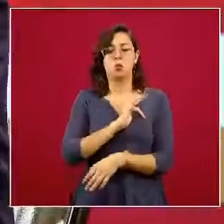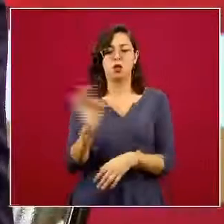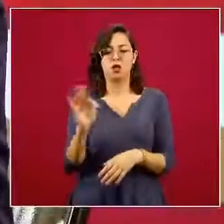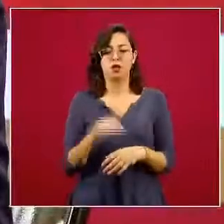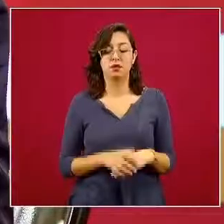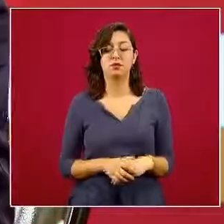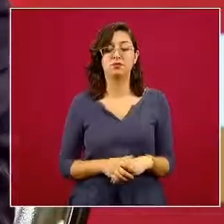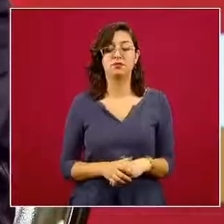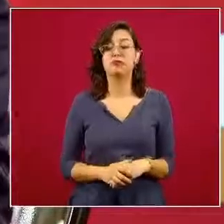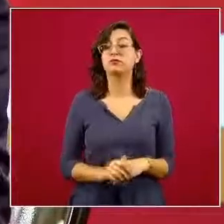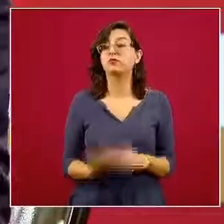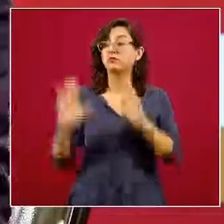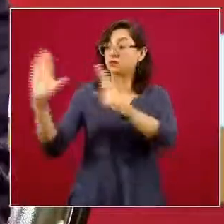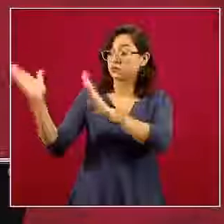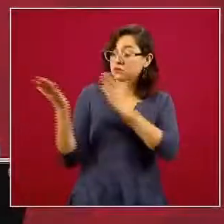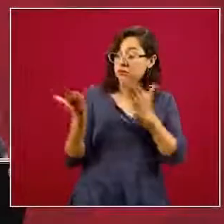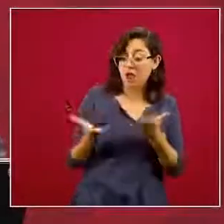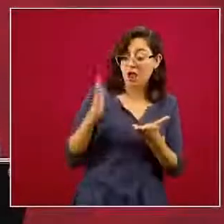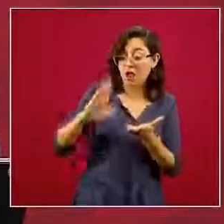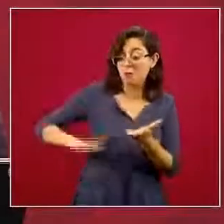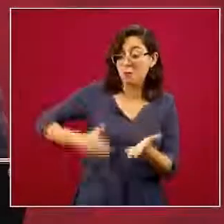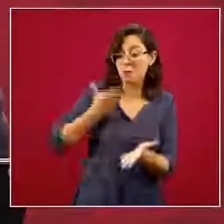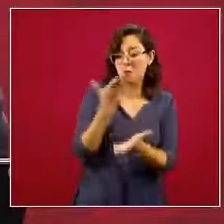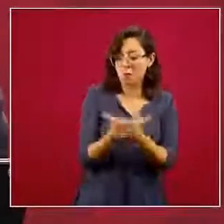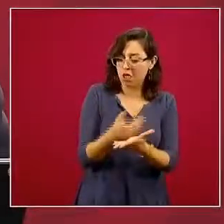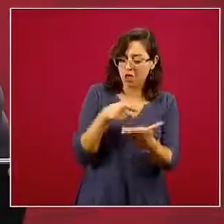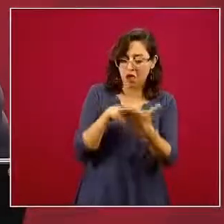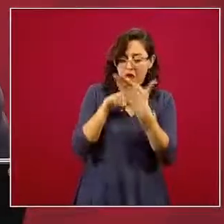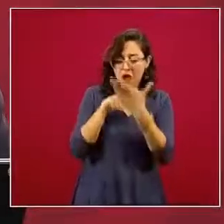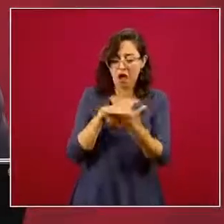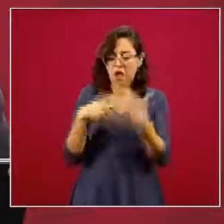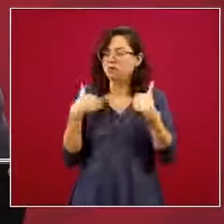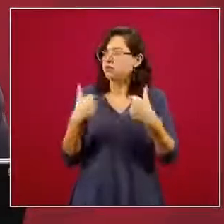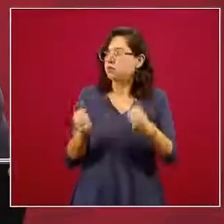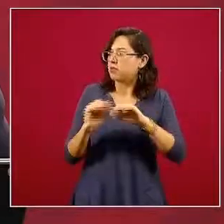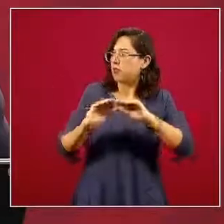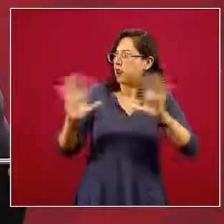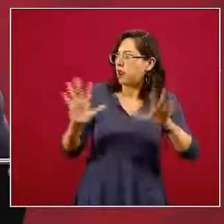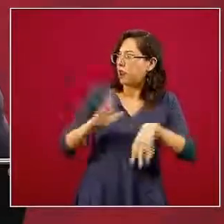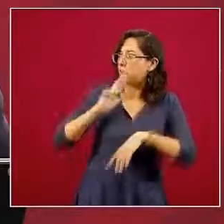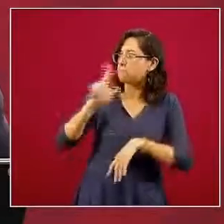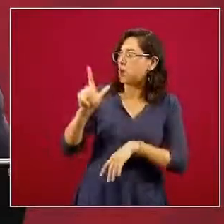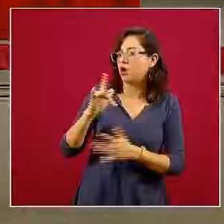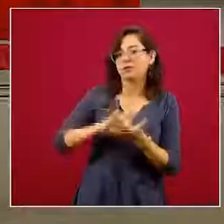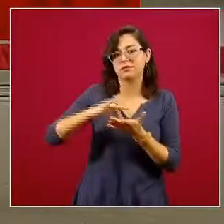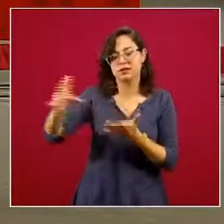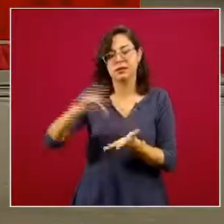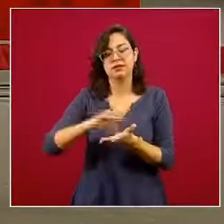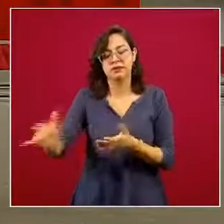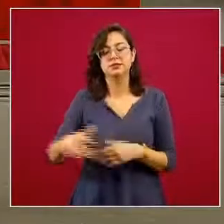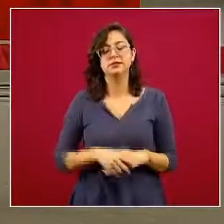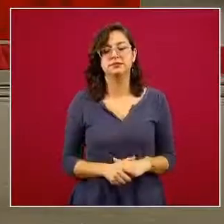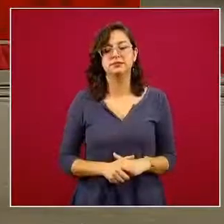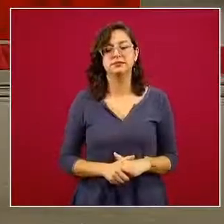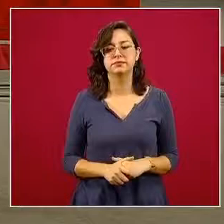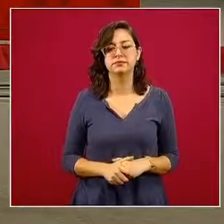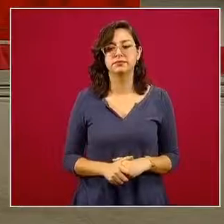si nos traen aquí una perspectiva que contribuye a entender mejor la epidemia, gracias. La verdad es que va a ser muy útil,